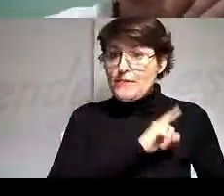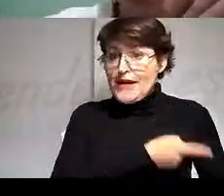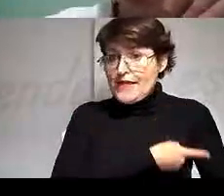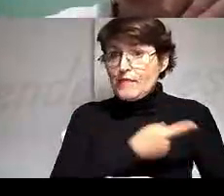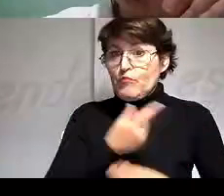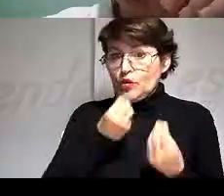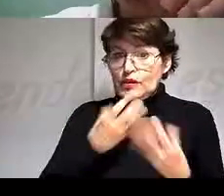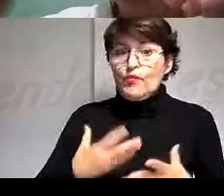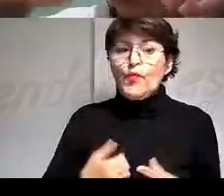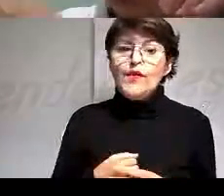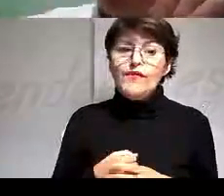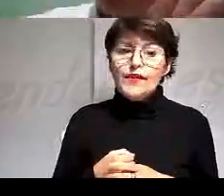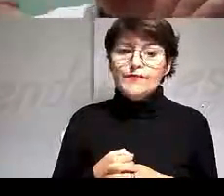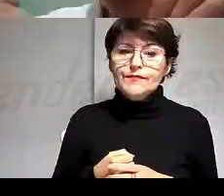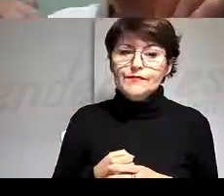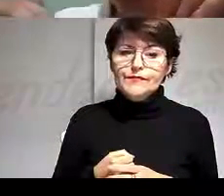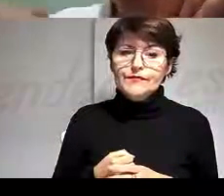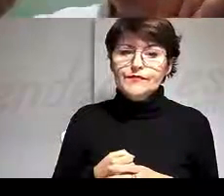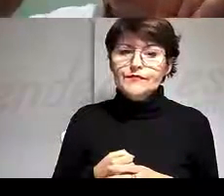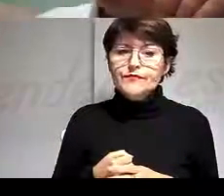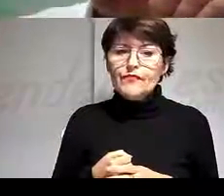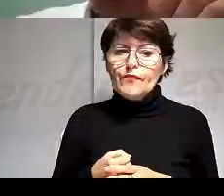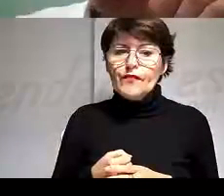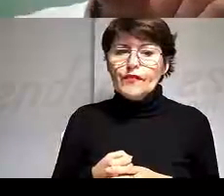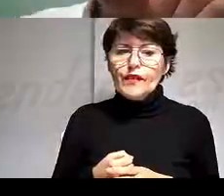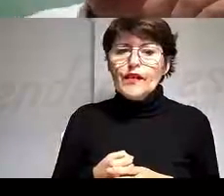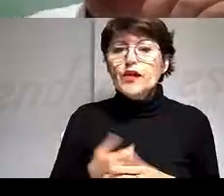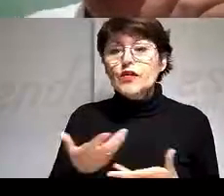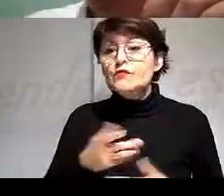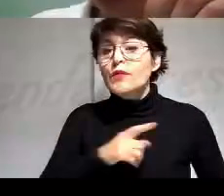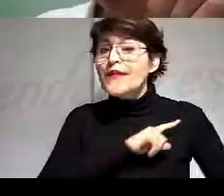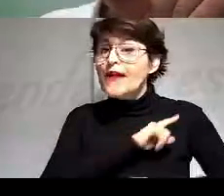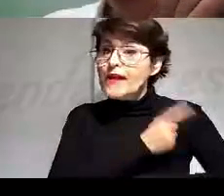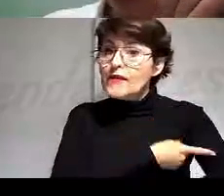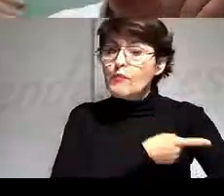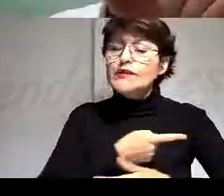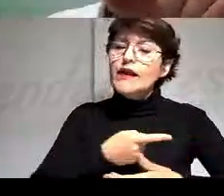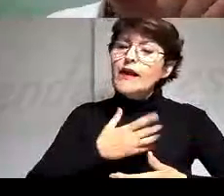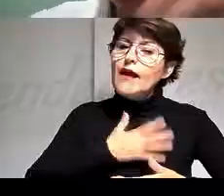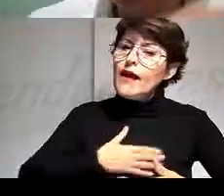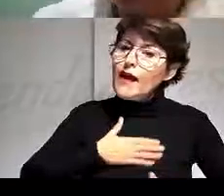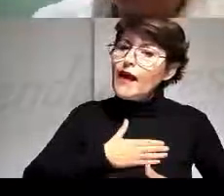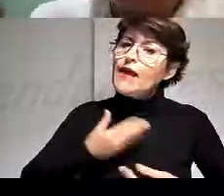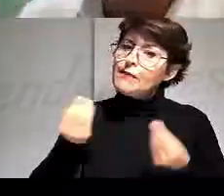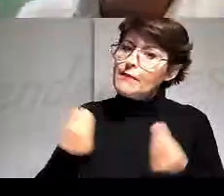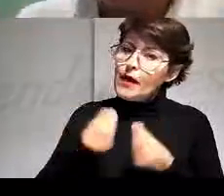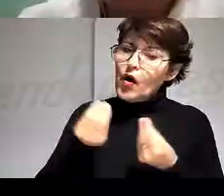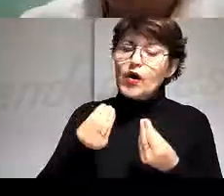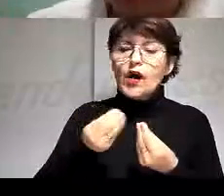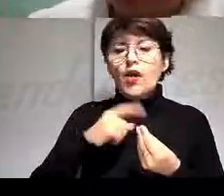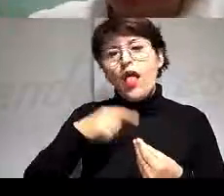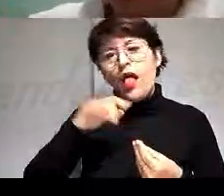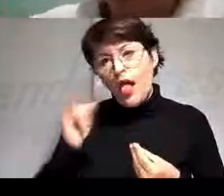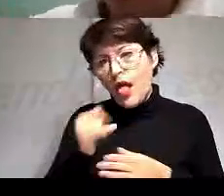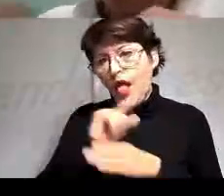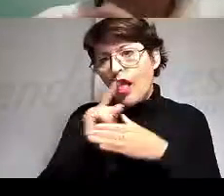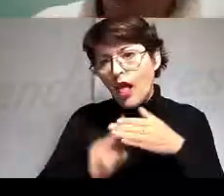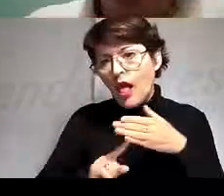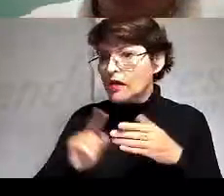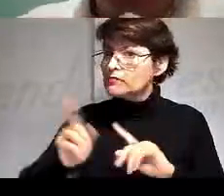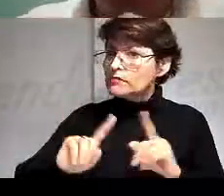puede hacer que el ejercicio nos resulte relajante, placentero, que lo vivamos bien y que no aumente por la descarga de